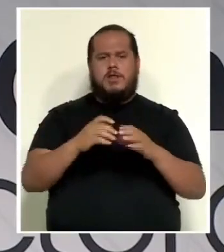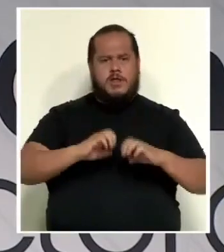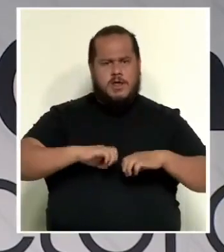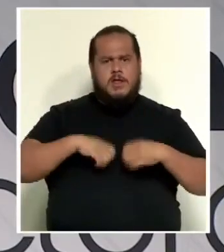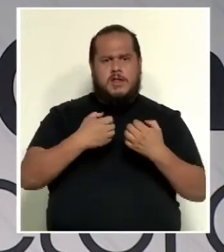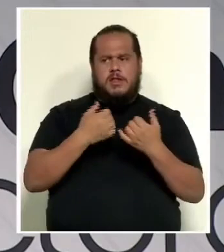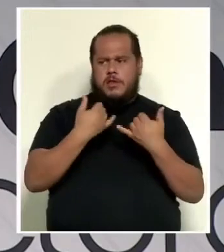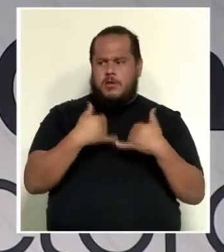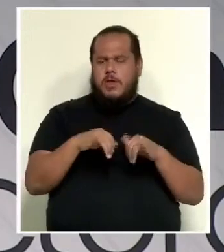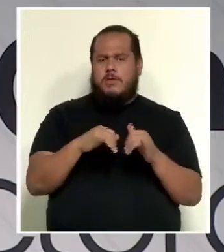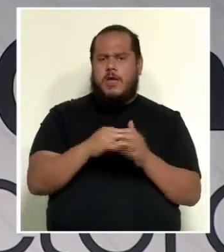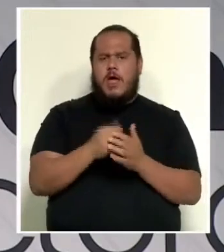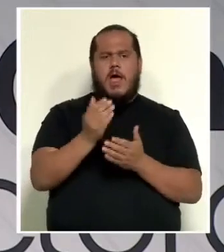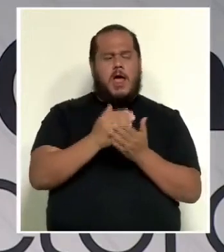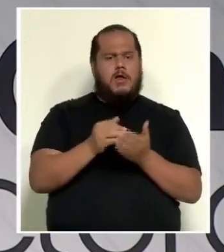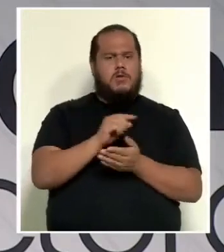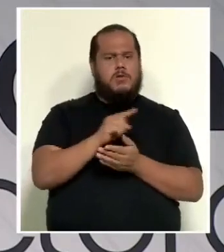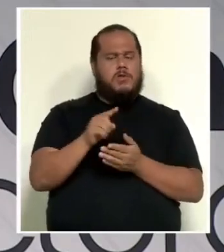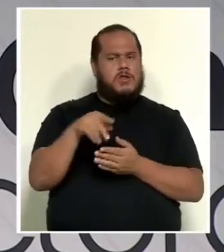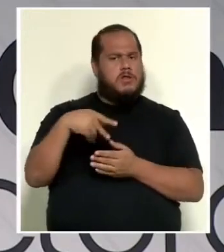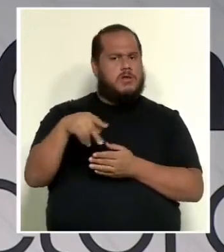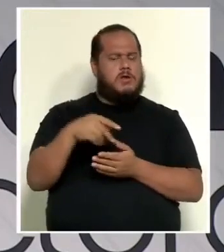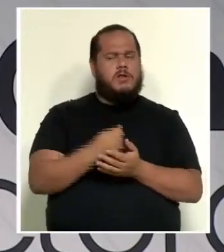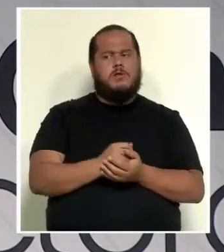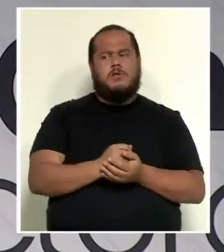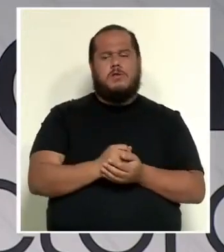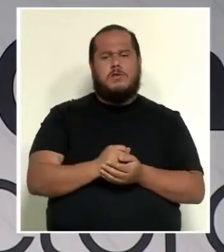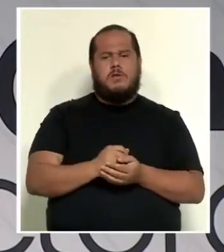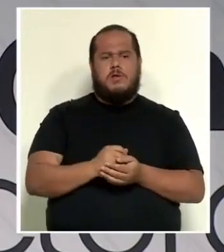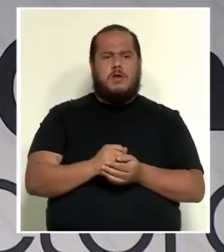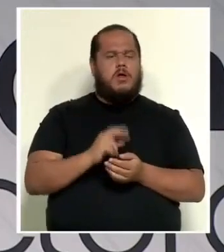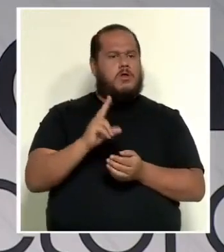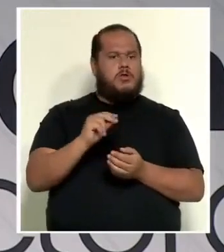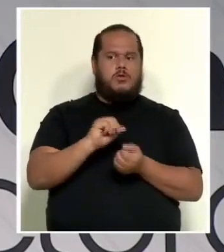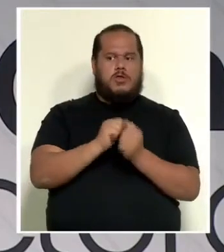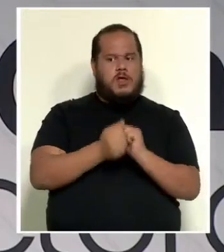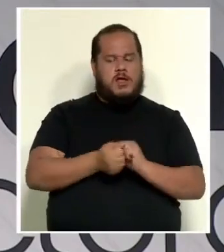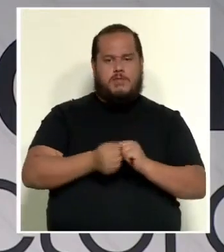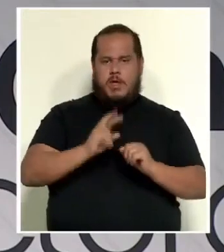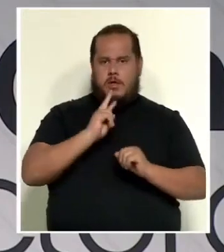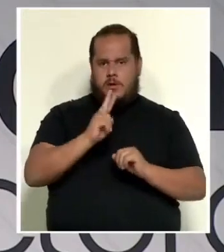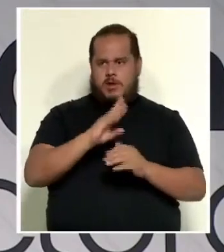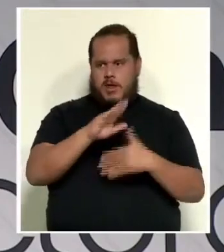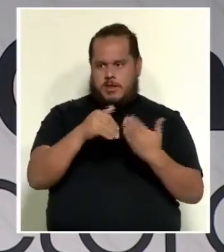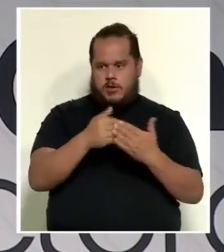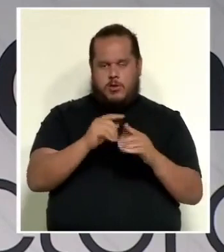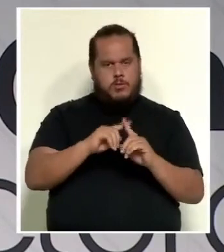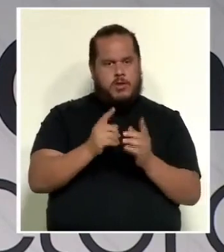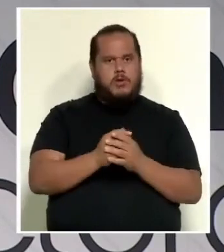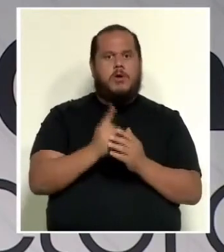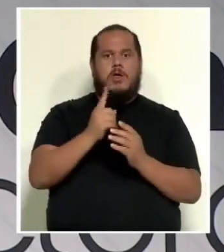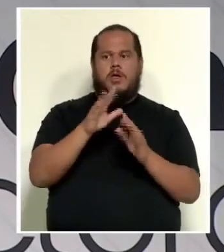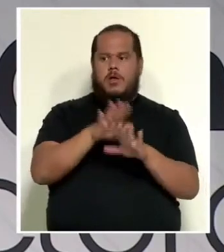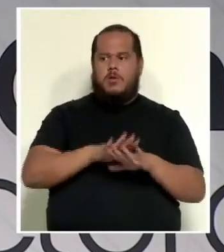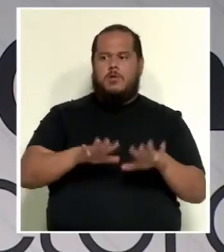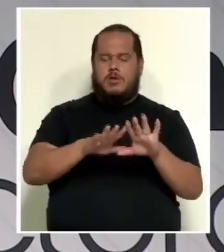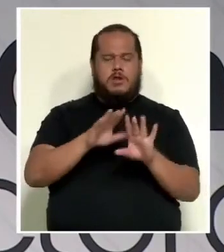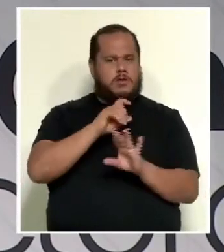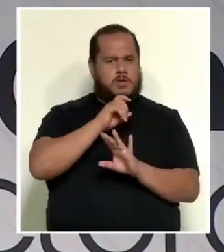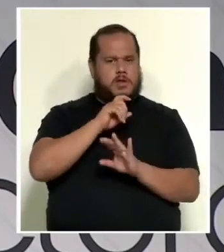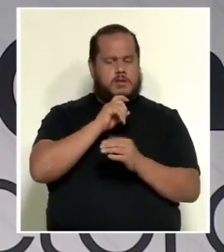existen todavía algunos de estos riesgos, no se han materializado del todo, pero en un contexto tan